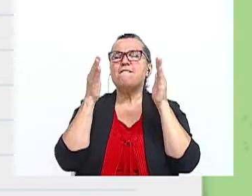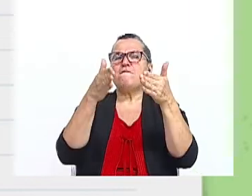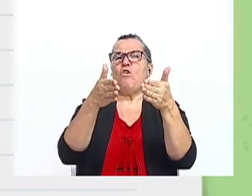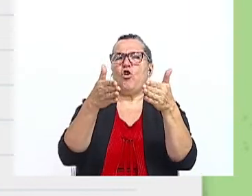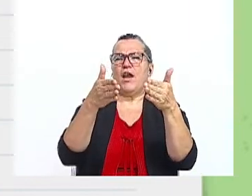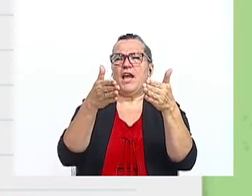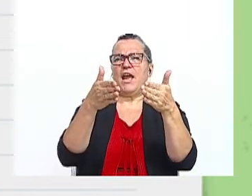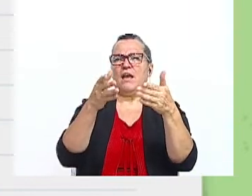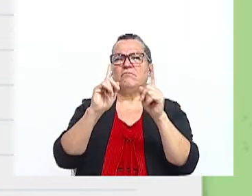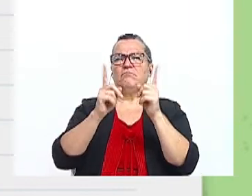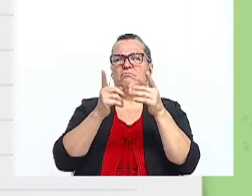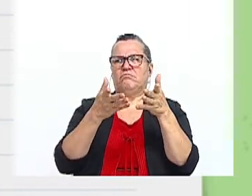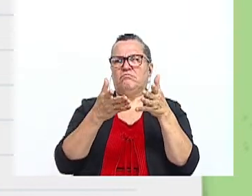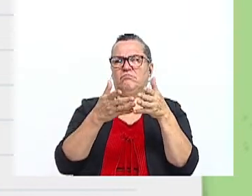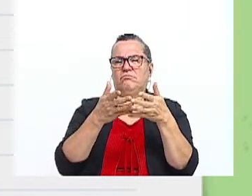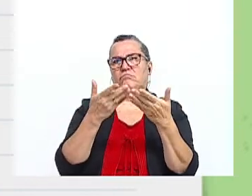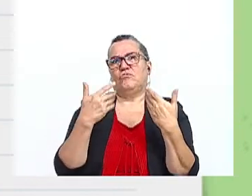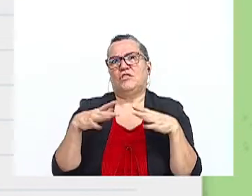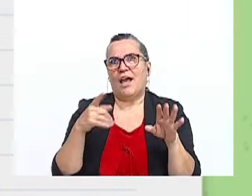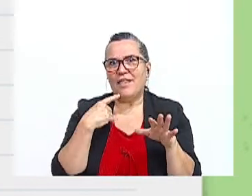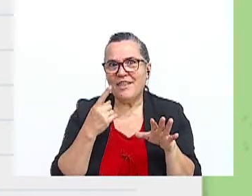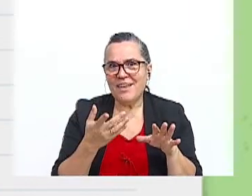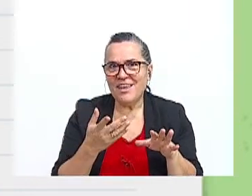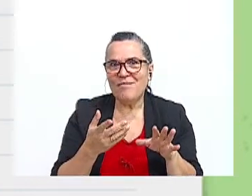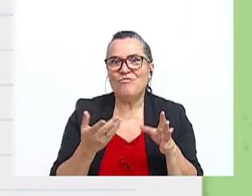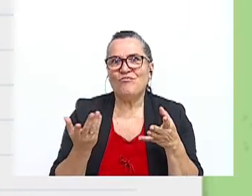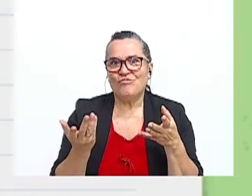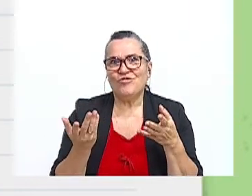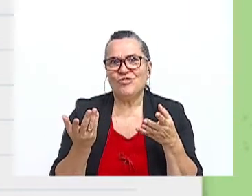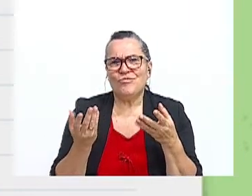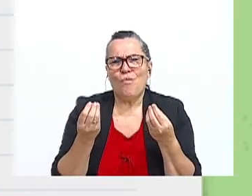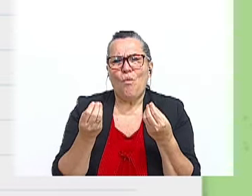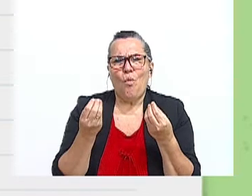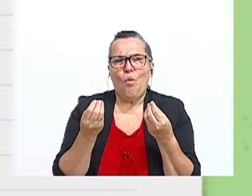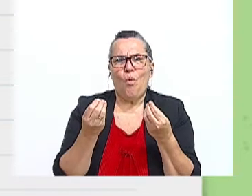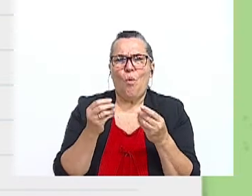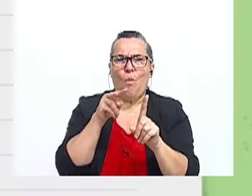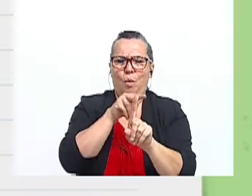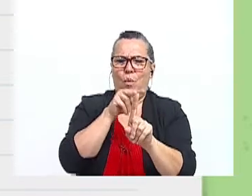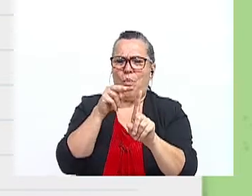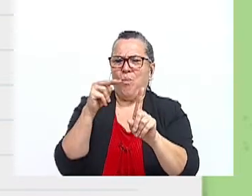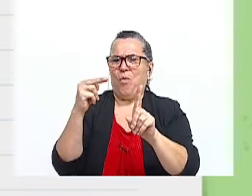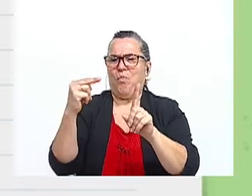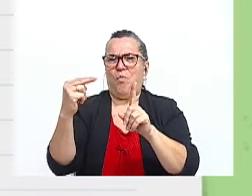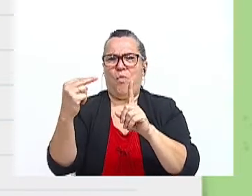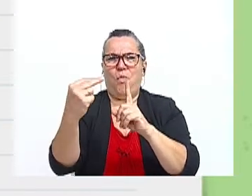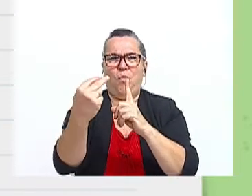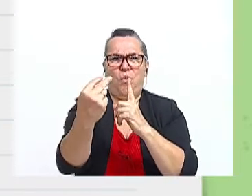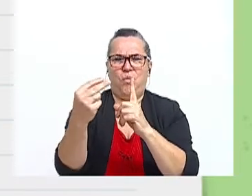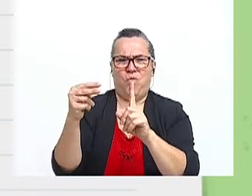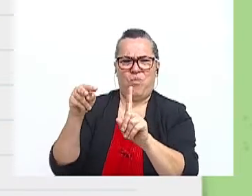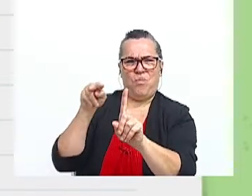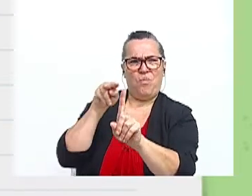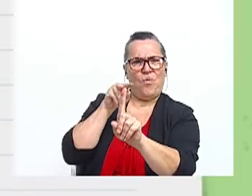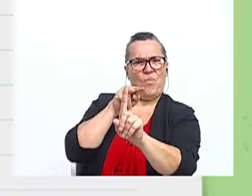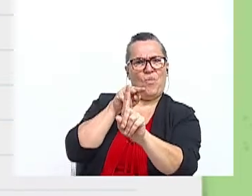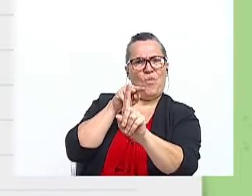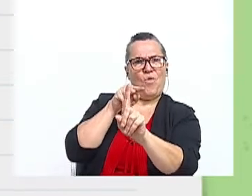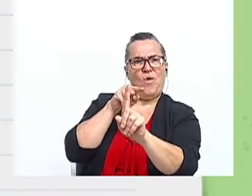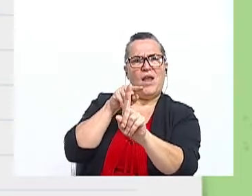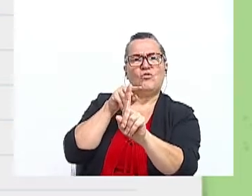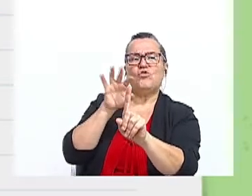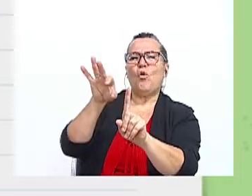enfoque, porque como habíamos dicho antes, hay un punto de vista que yo voy a tratar en cada